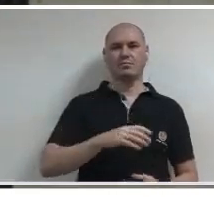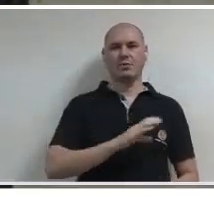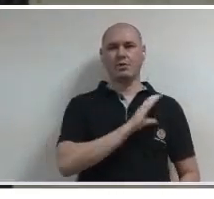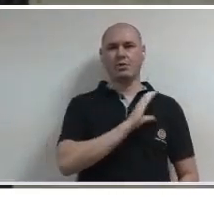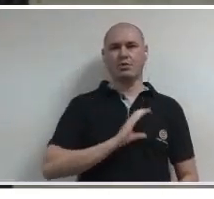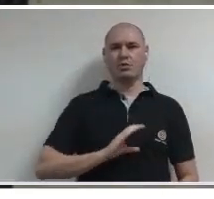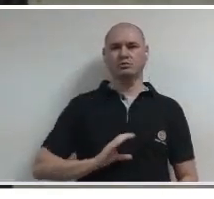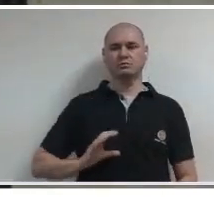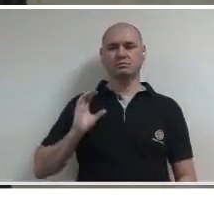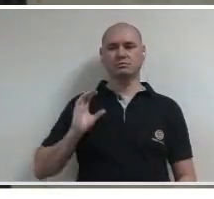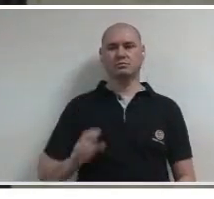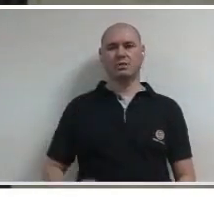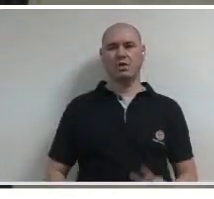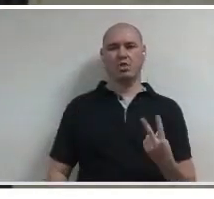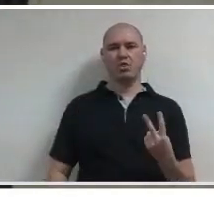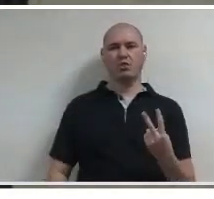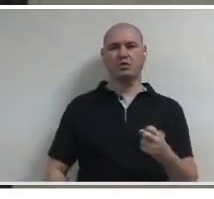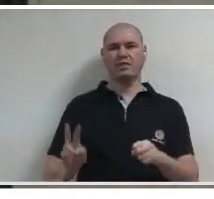Concepción, vean allá a Sata.